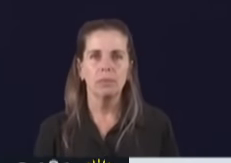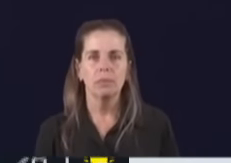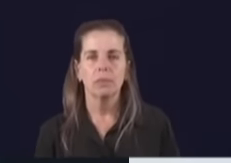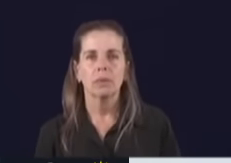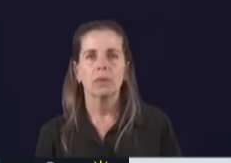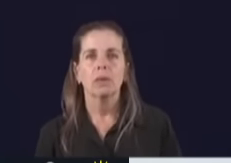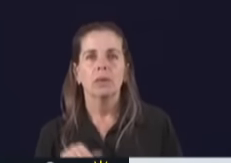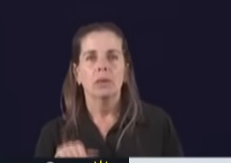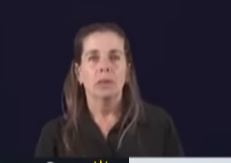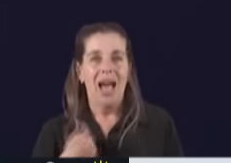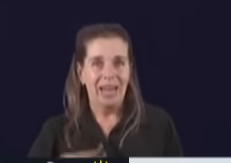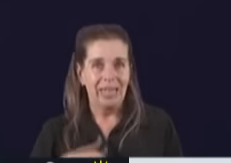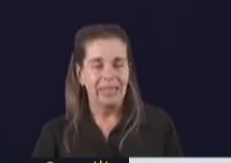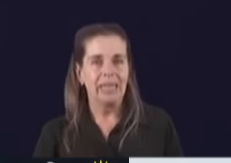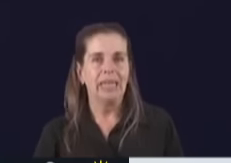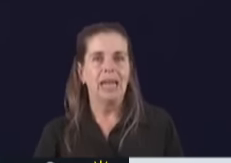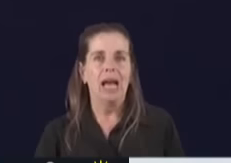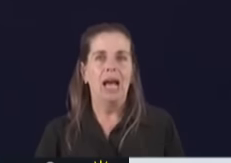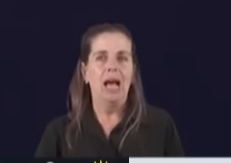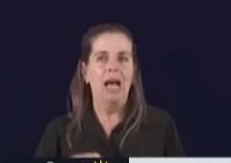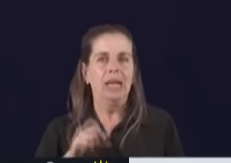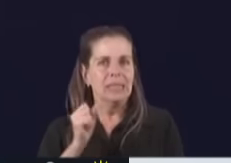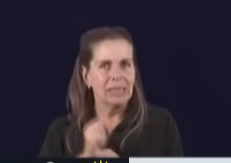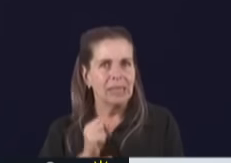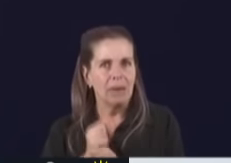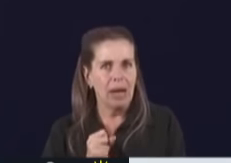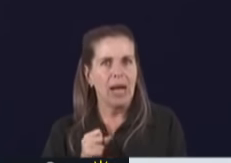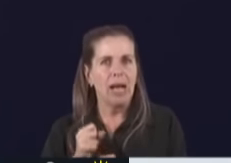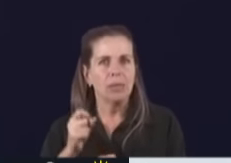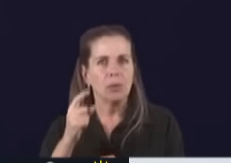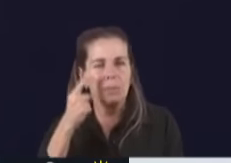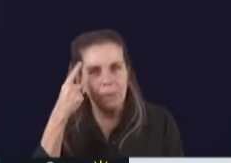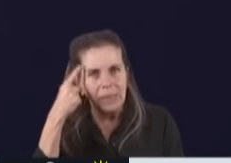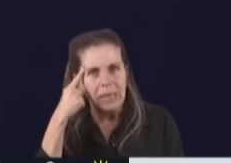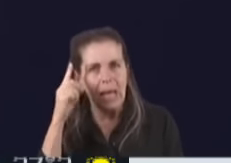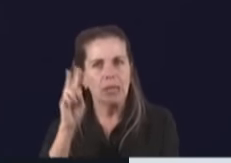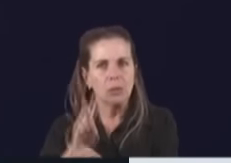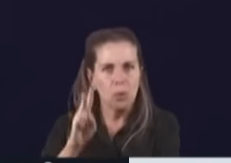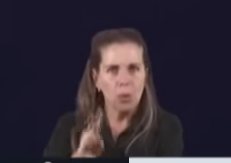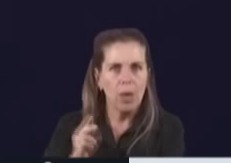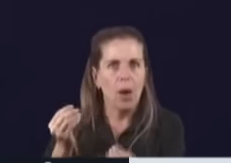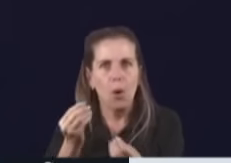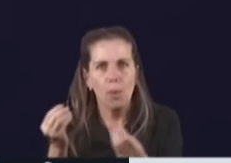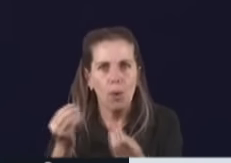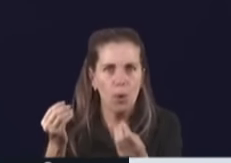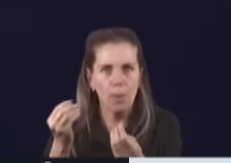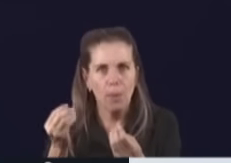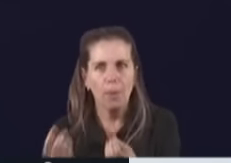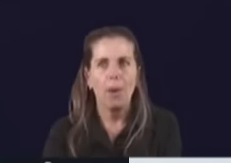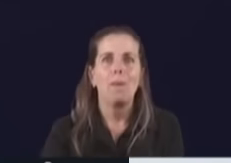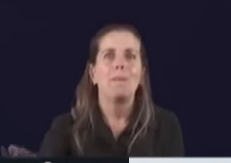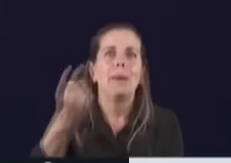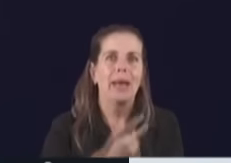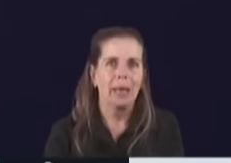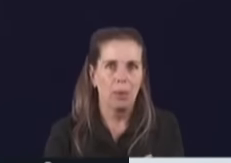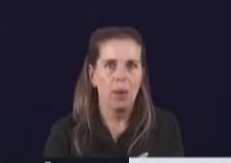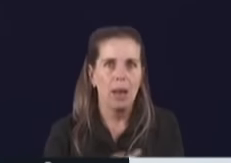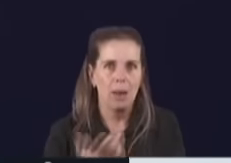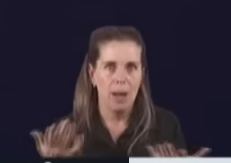desde la Argentina para que Nahuel Gallo, por supuesto, te sacaron el micrófono.